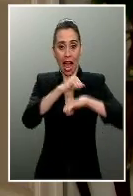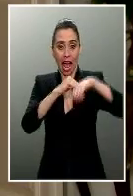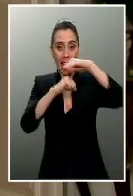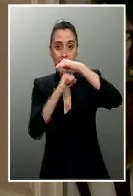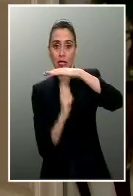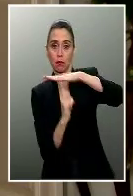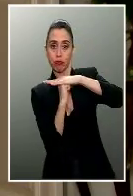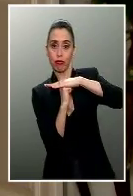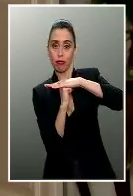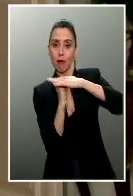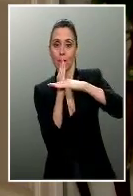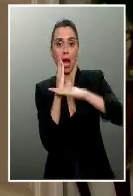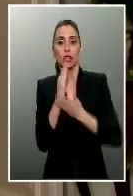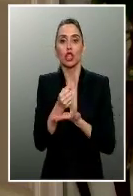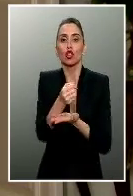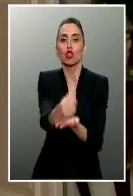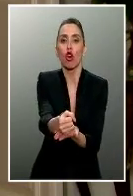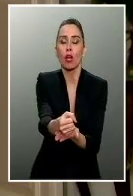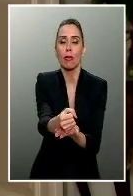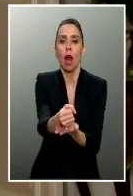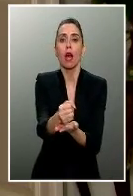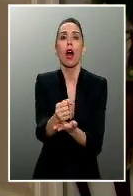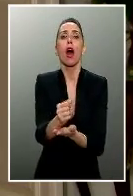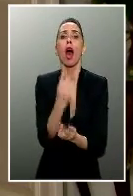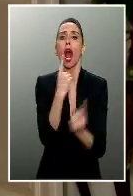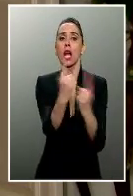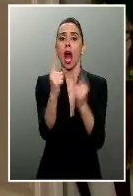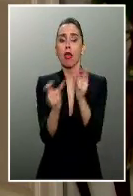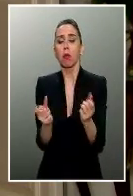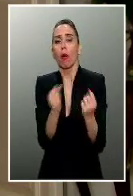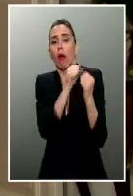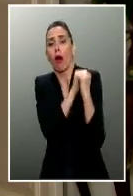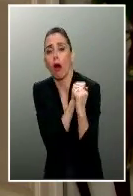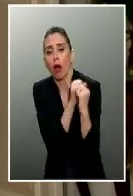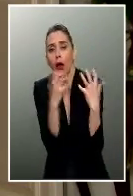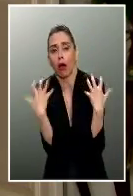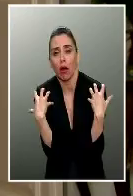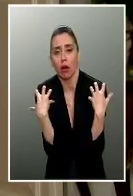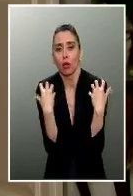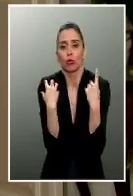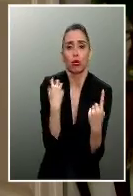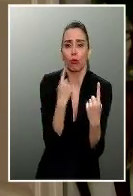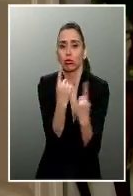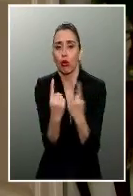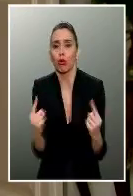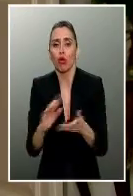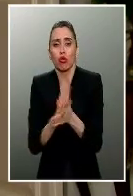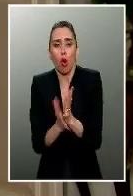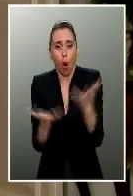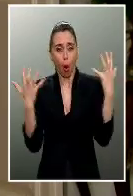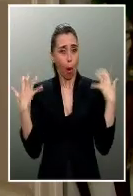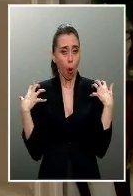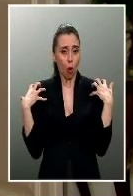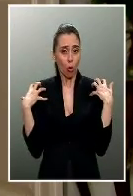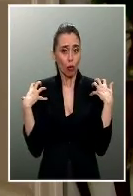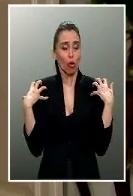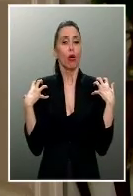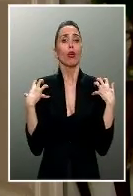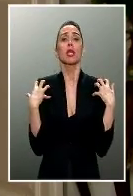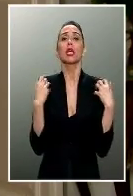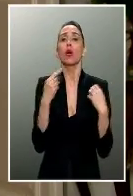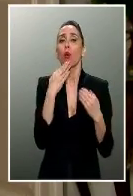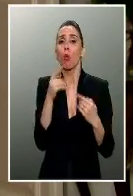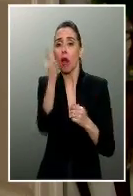verdaderamente solidarias que no ponga sobre la espalda de cada persona de forma aislada todas las responsabilidades y los